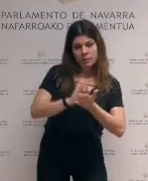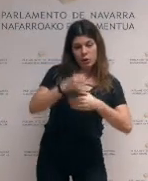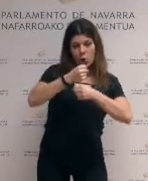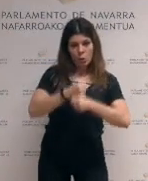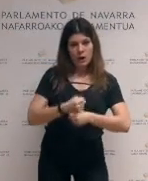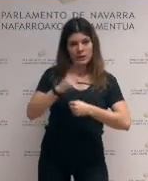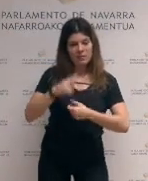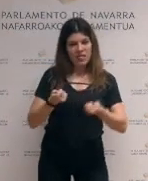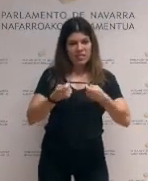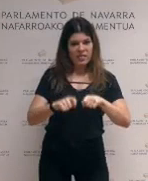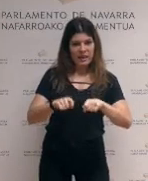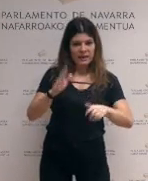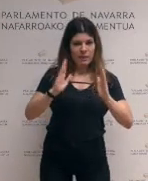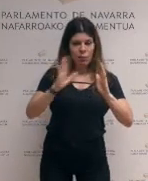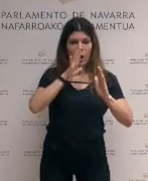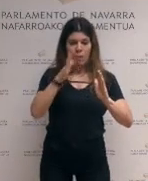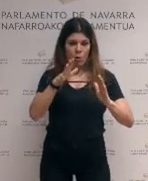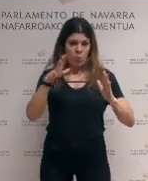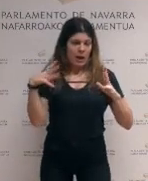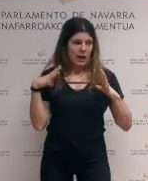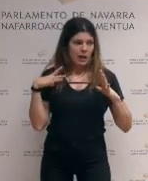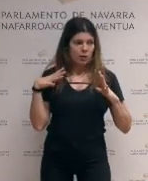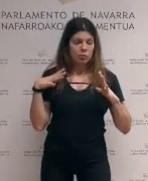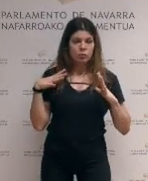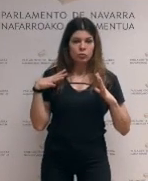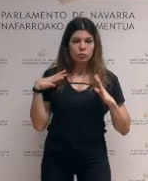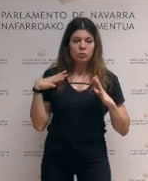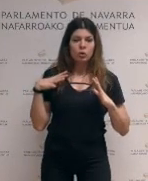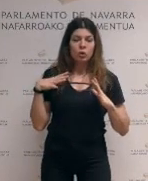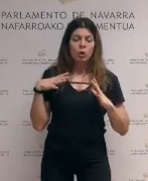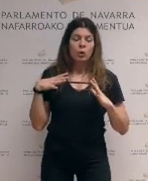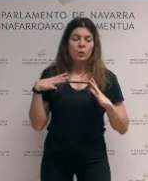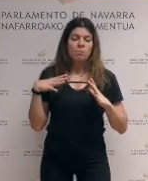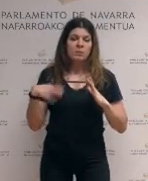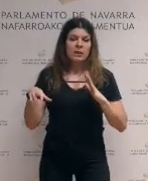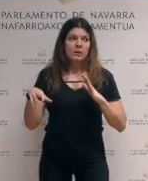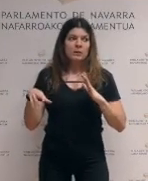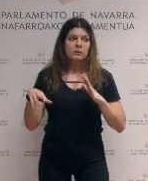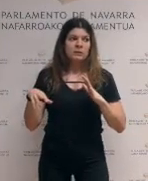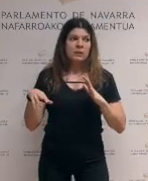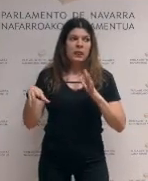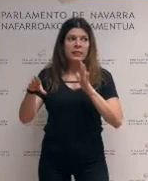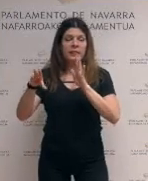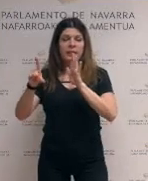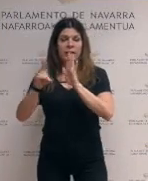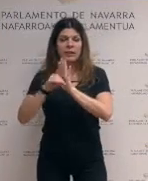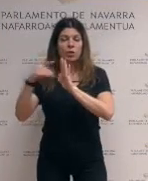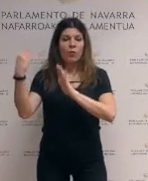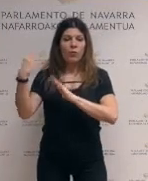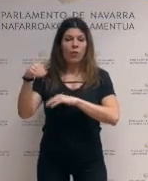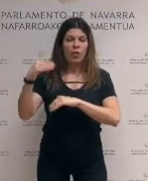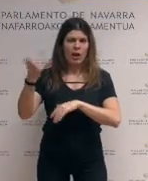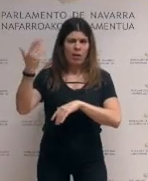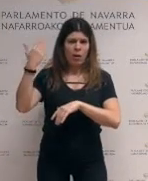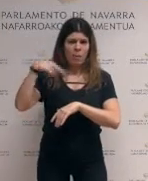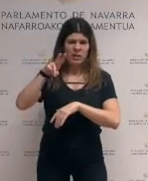por vacaciones de las oficinas de farmacia, más allá de que es cierto que viene a sustituir un decreto foral que existía desde hace